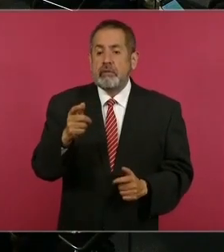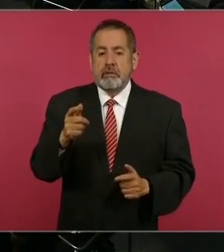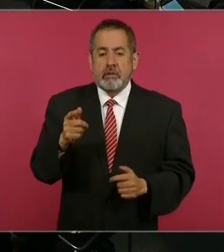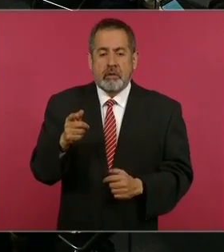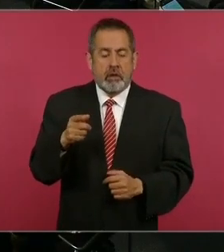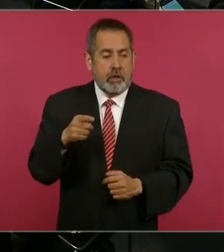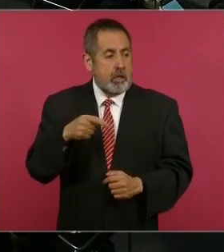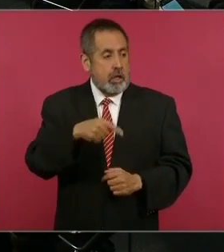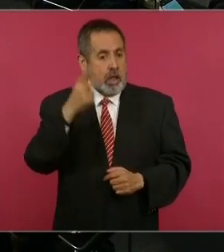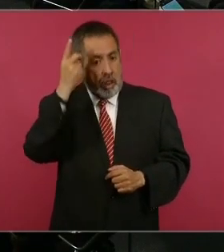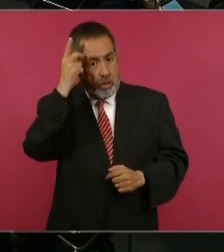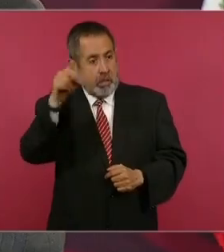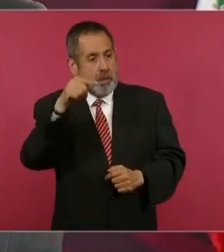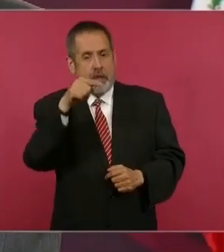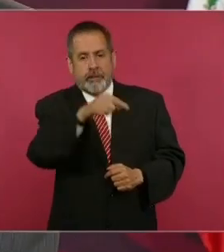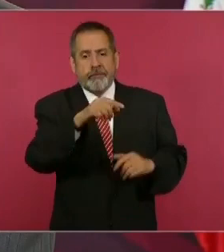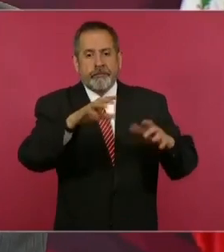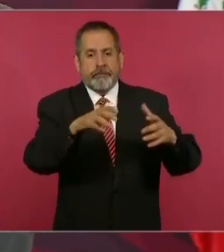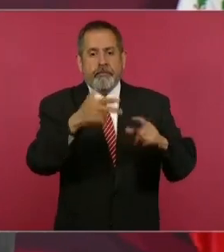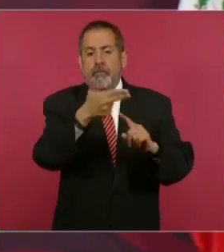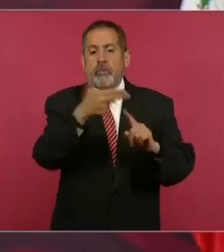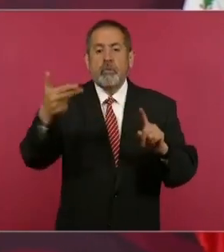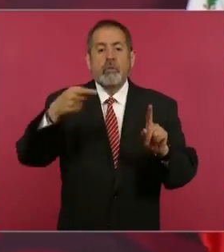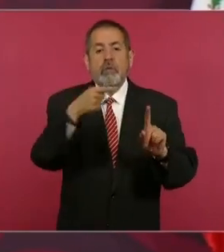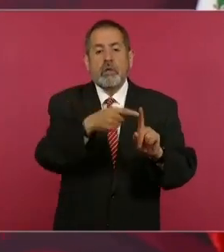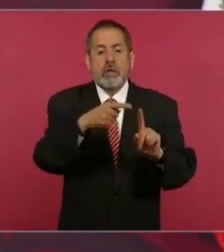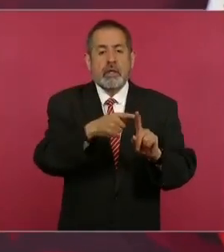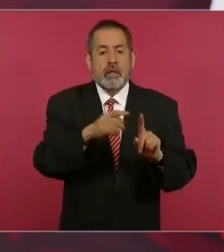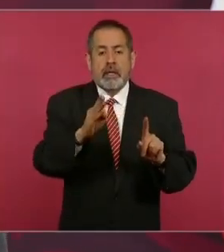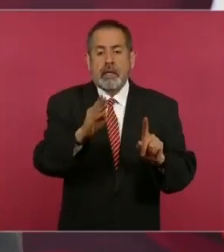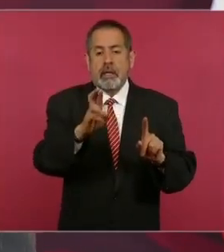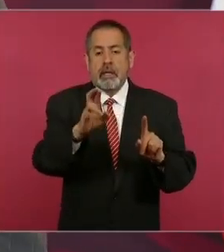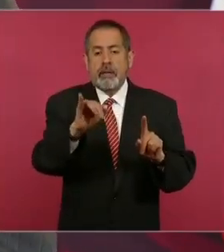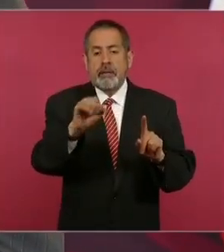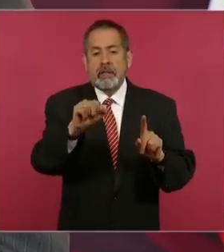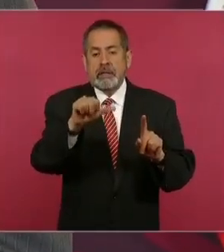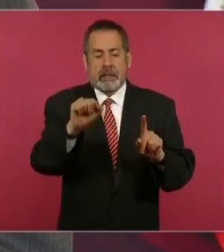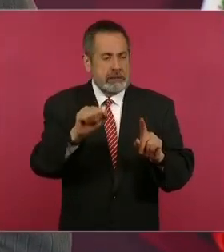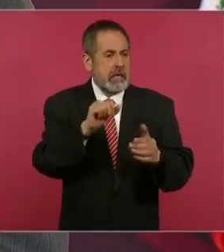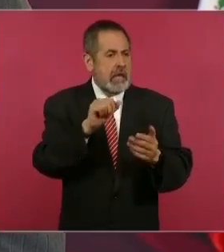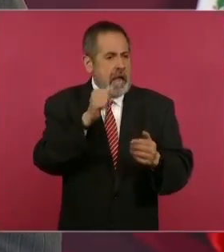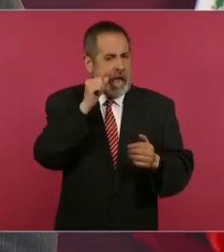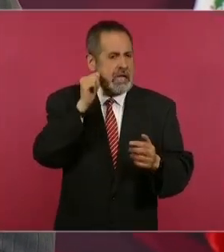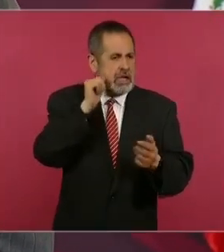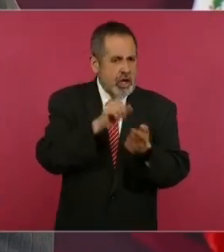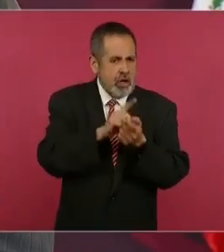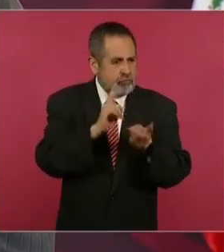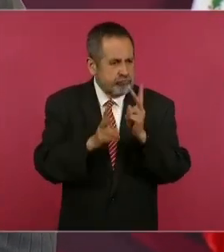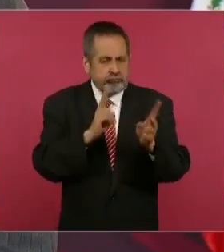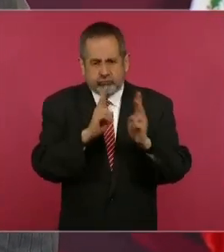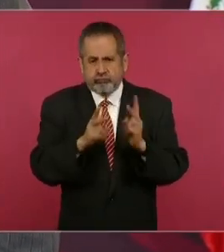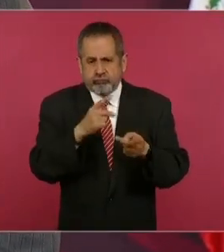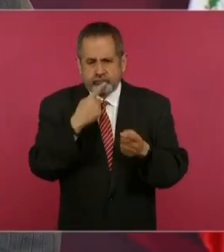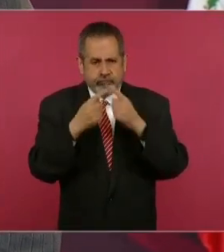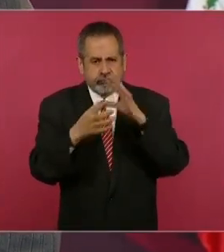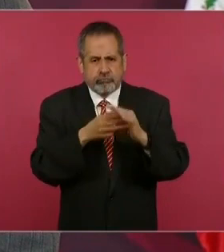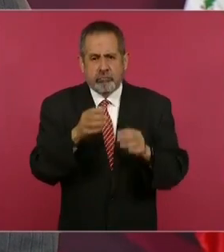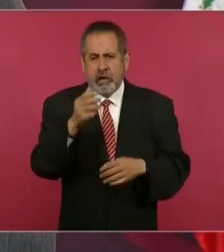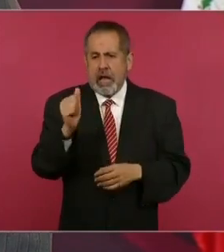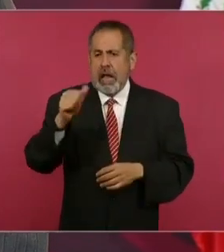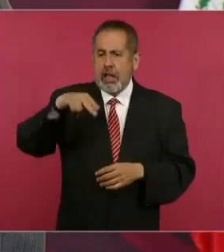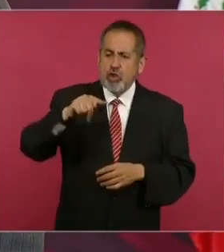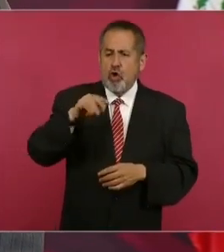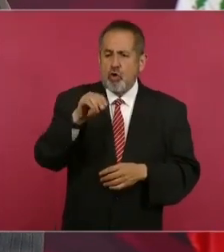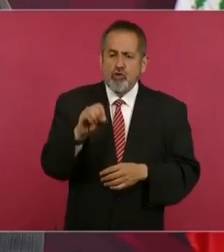el dueño del Hotel de las Brisas, ayer que hablé con él, Antonio